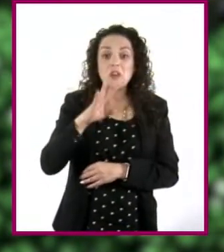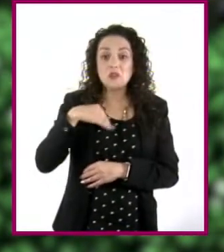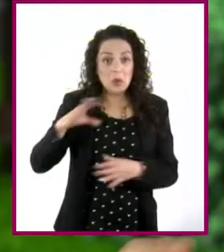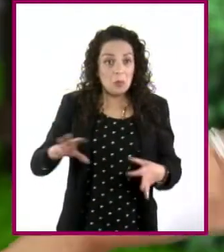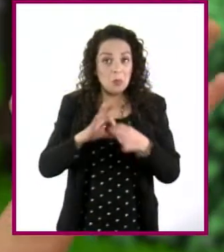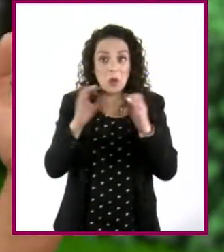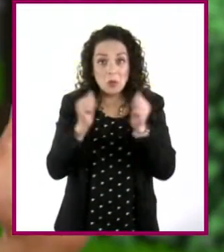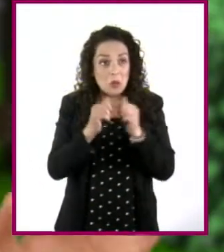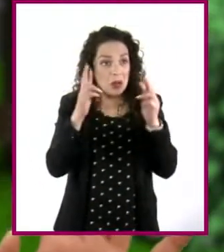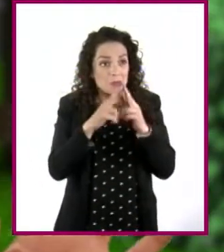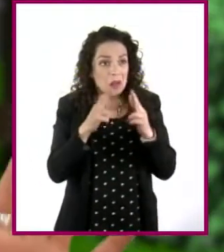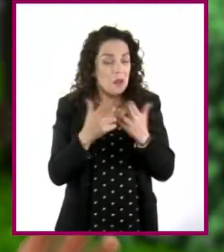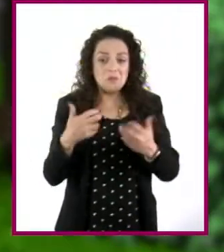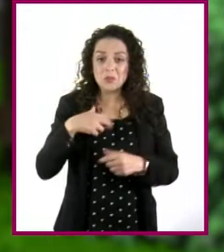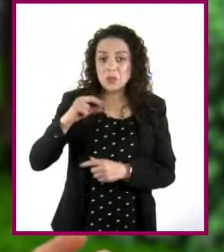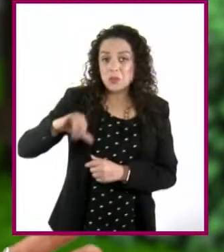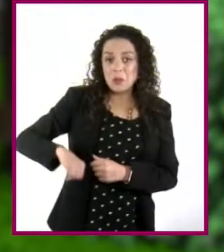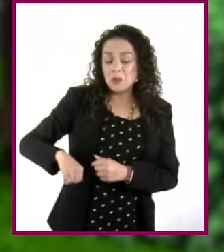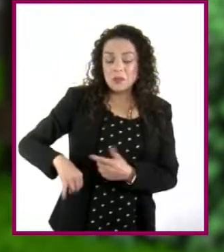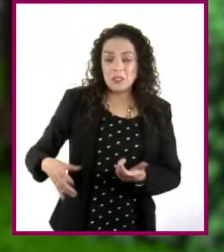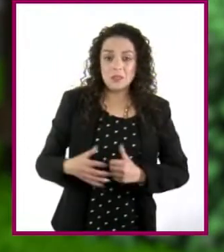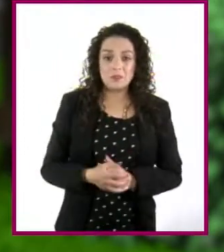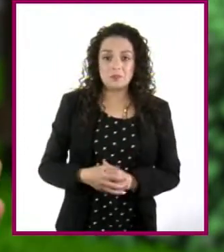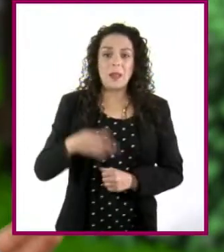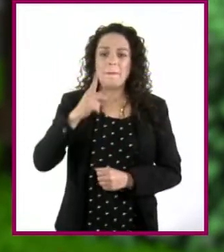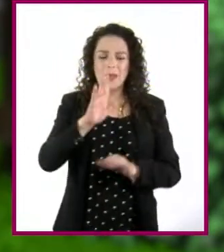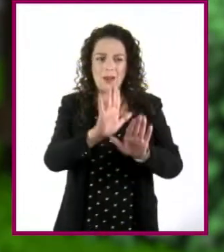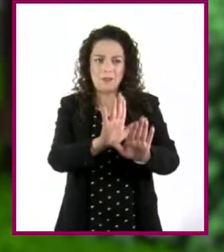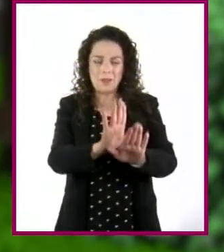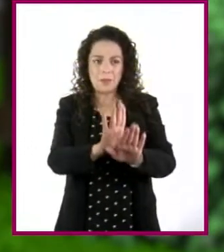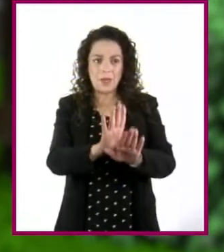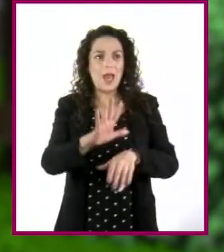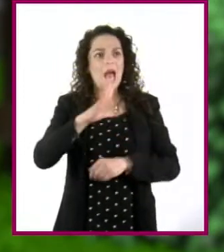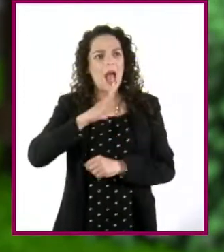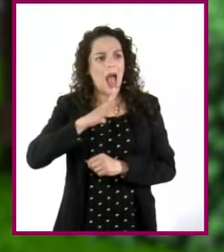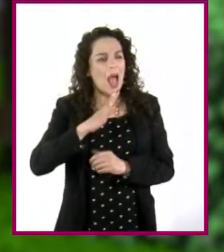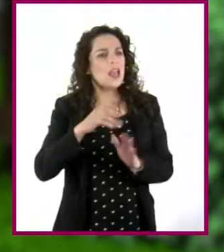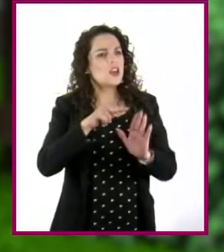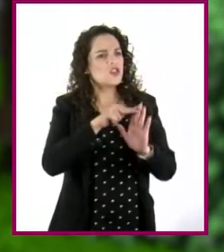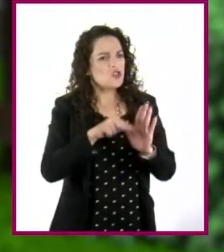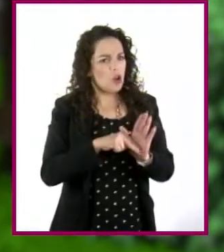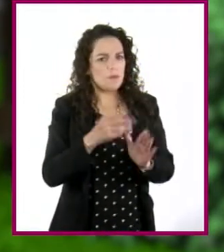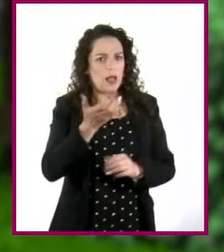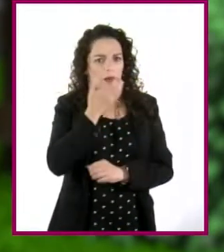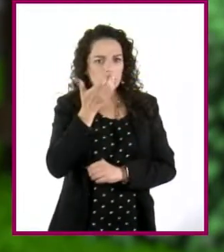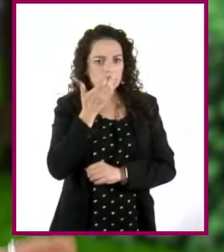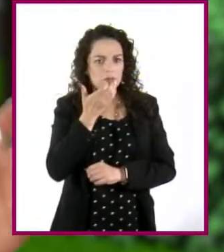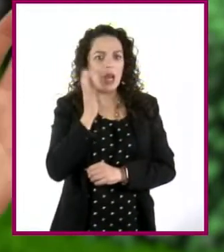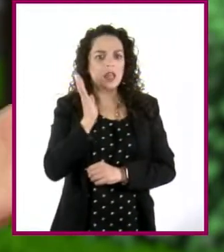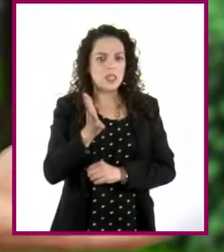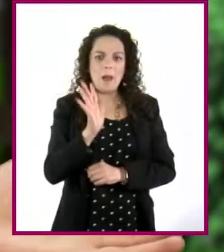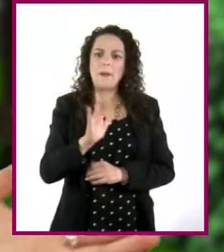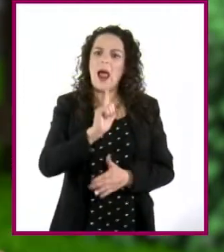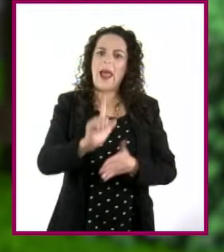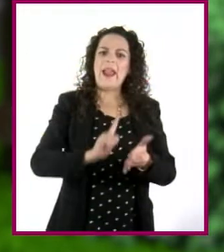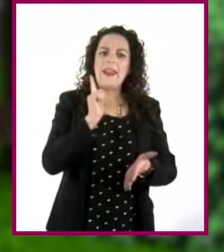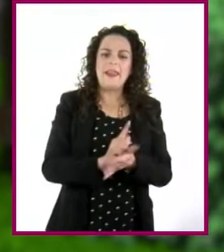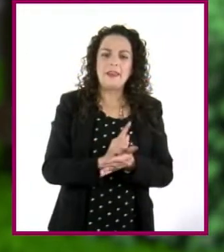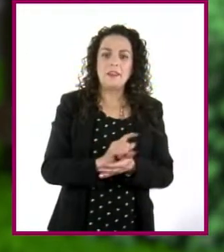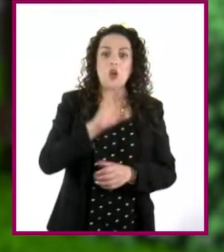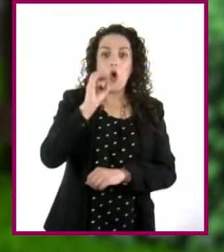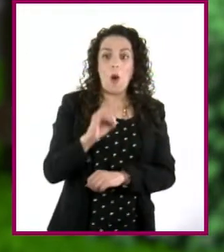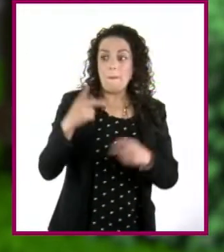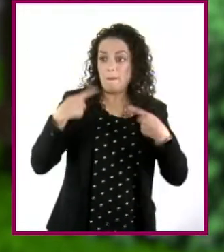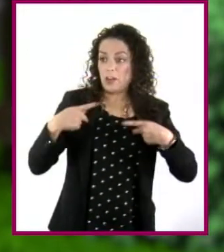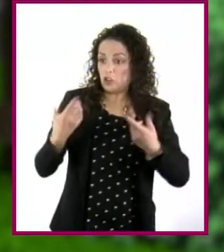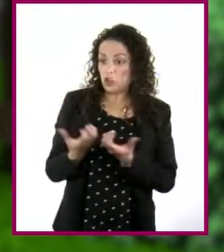religión. Pero espera, al final hay ciertas normas y costumbres que se han vuelto ley, o cosas que están socialmente mal